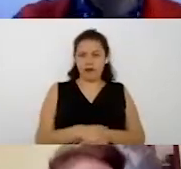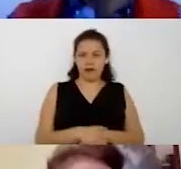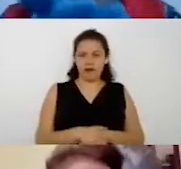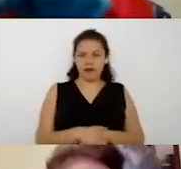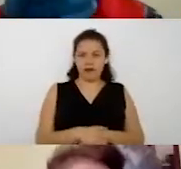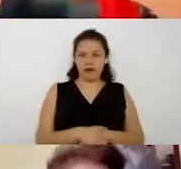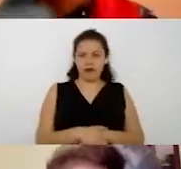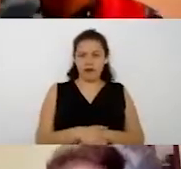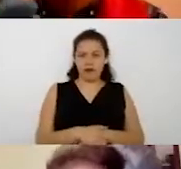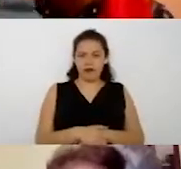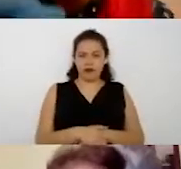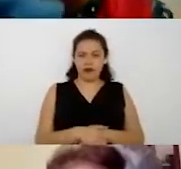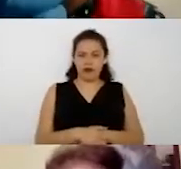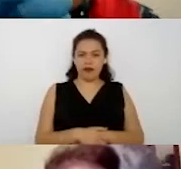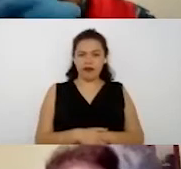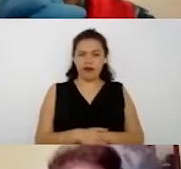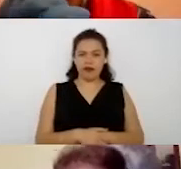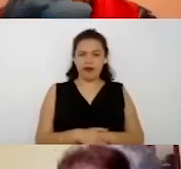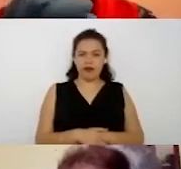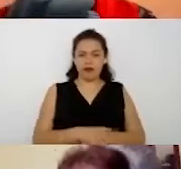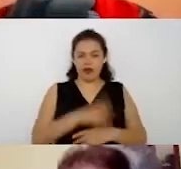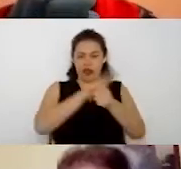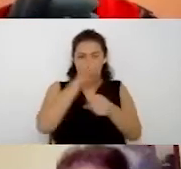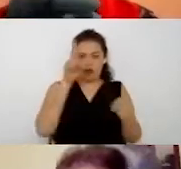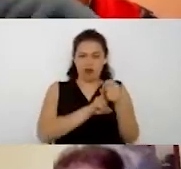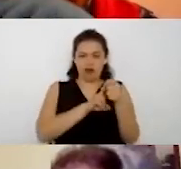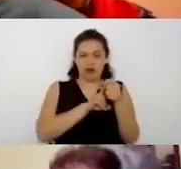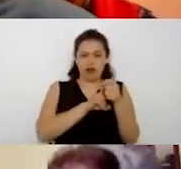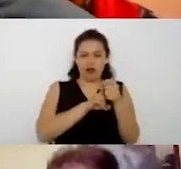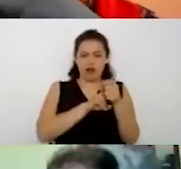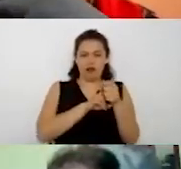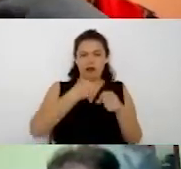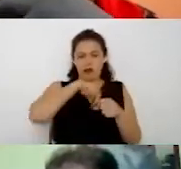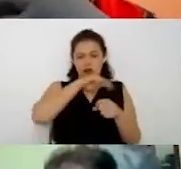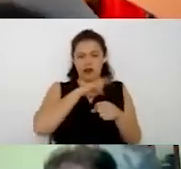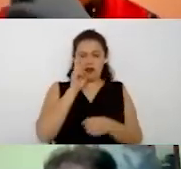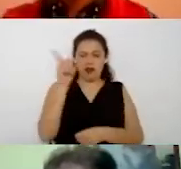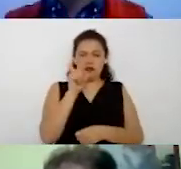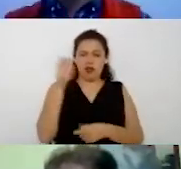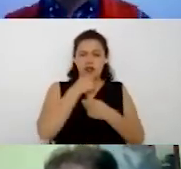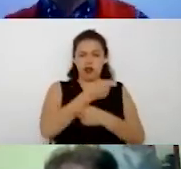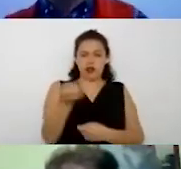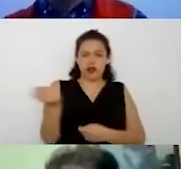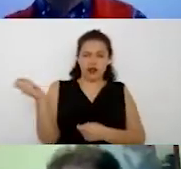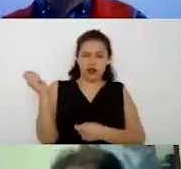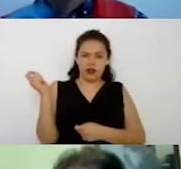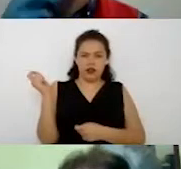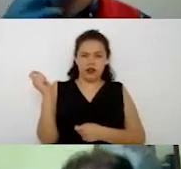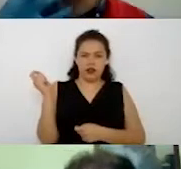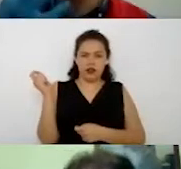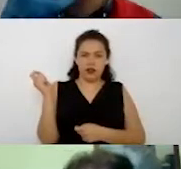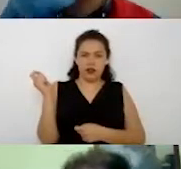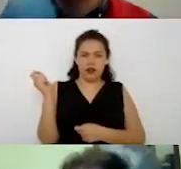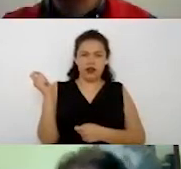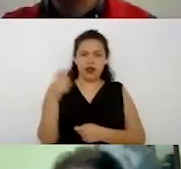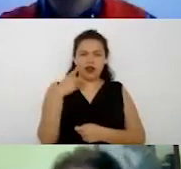Ahora bien, es muy común sobre todo ver cuando en los niños, normalmente, que se están hurgando la